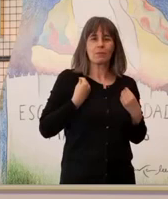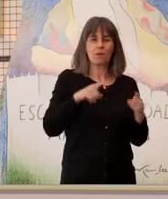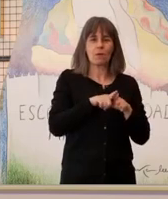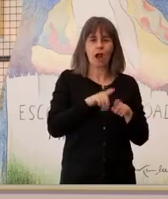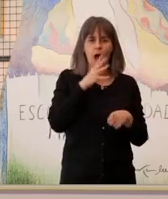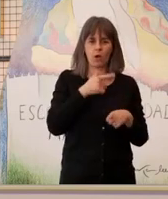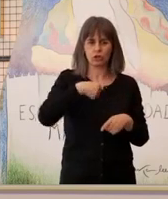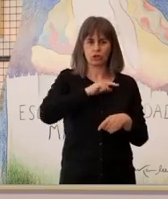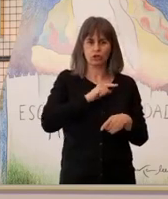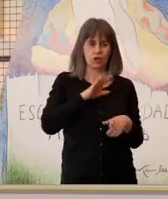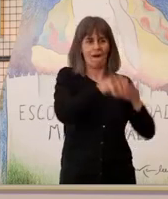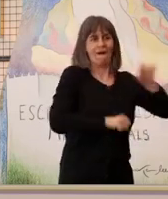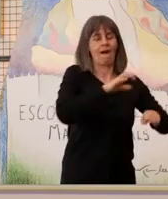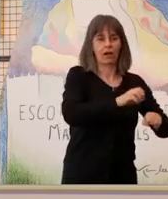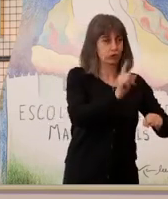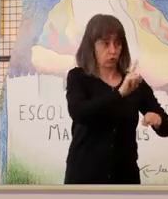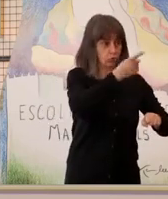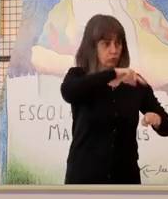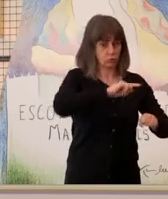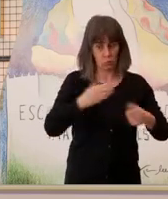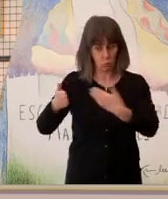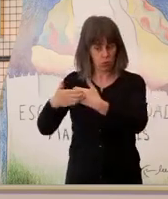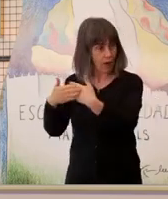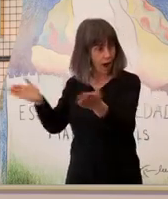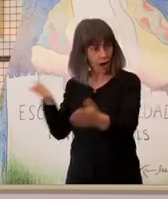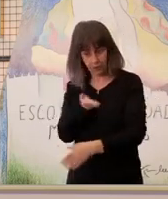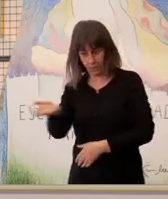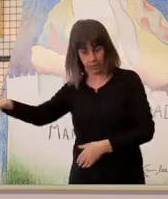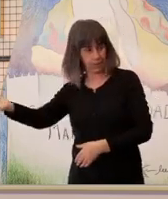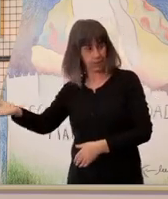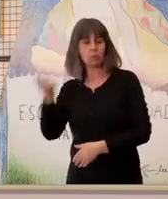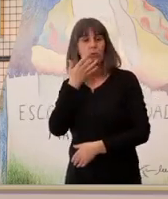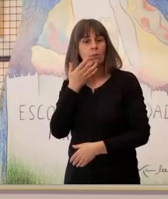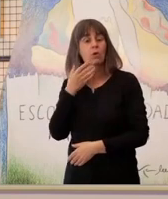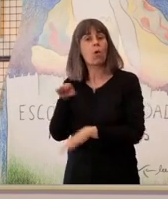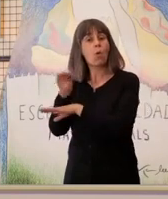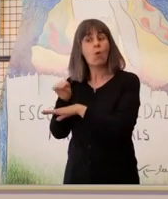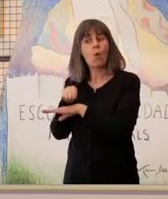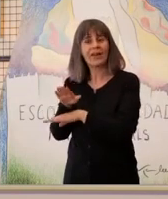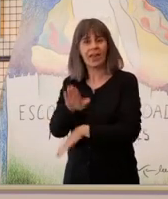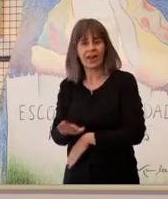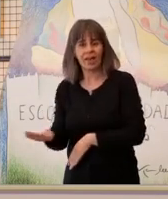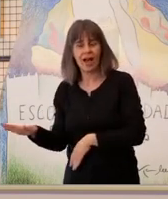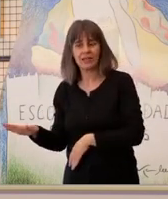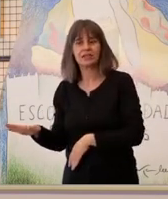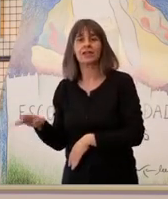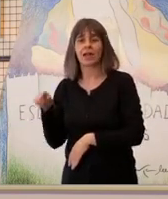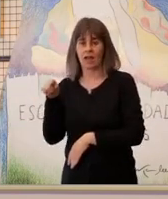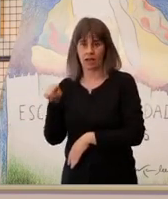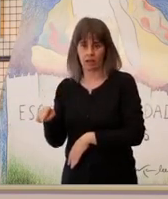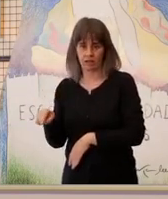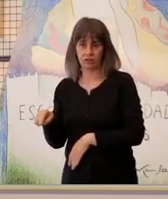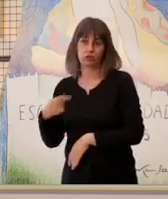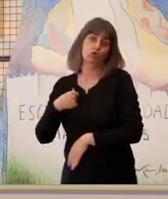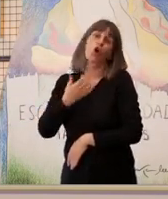que decirles No si os estamos abriendo la puerta por ejemplo en las guarderías tenemos 97% bueno conozco yo